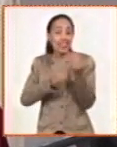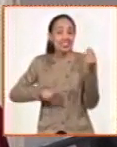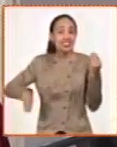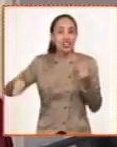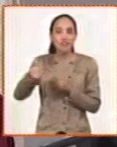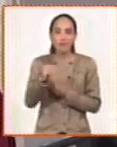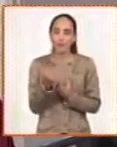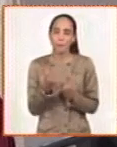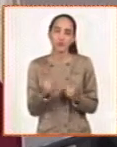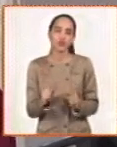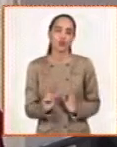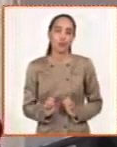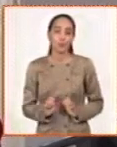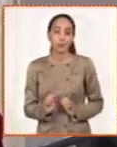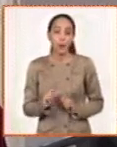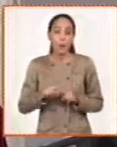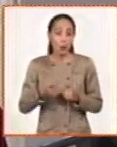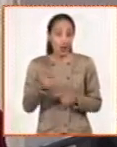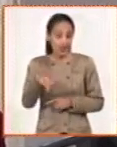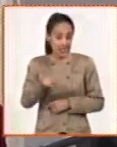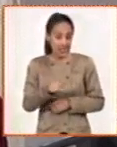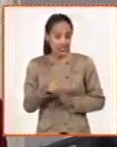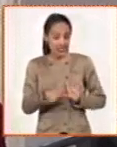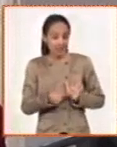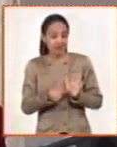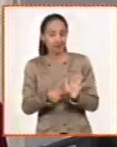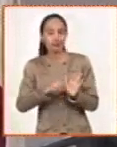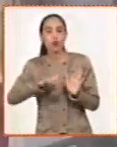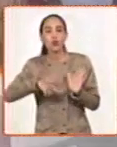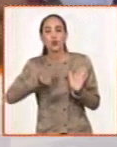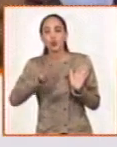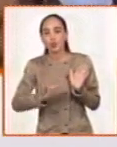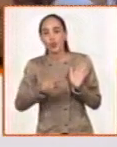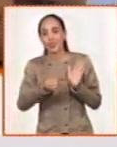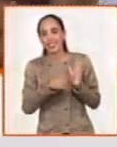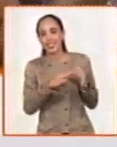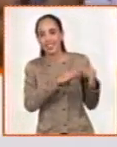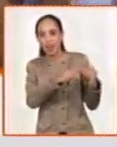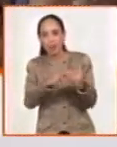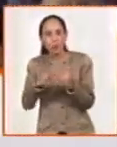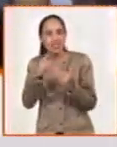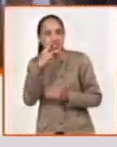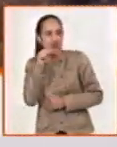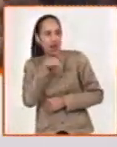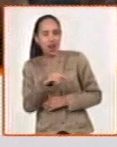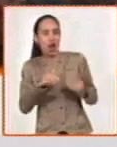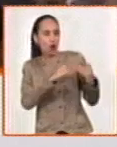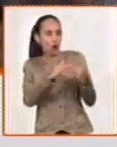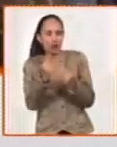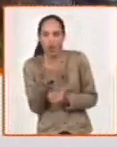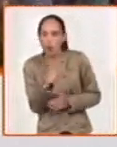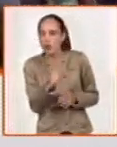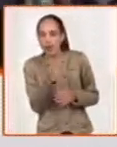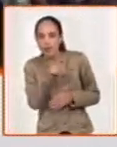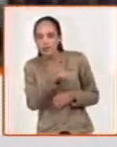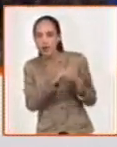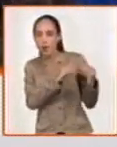sola, porque esas expresiones culturales que las hacen genuinas, que las hacen diferentes a